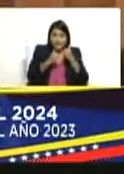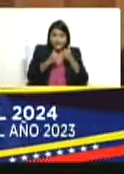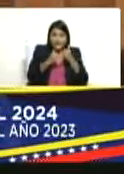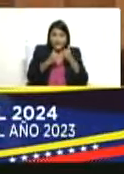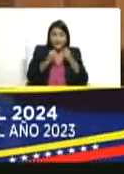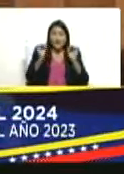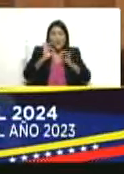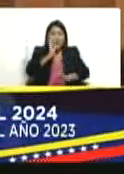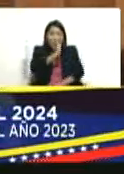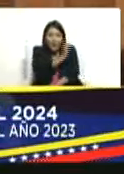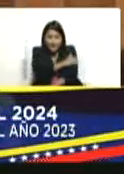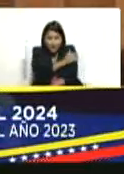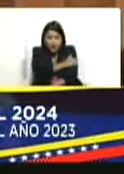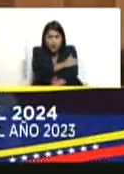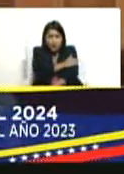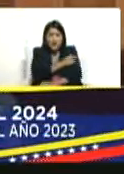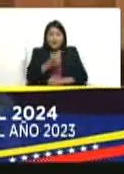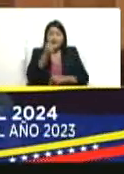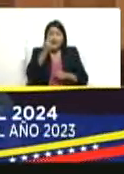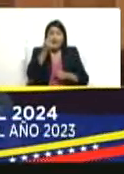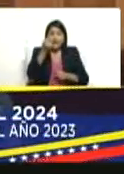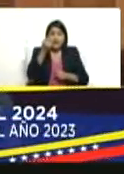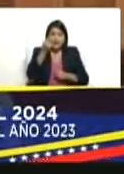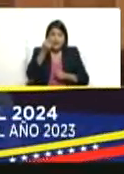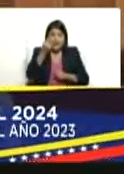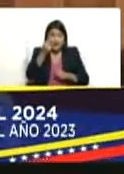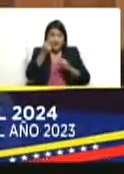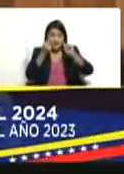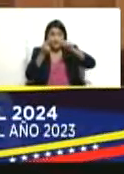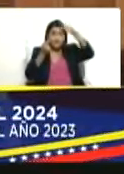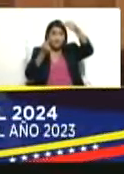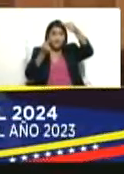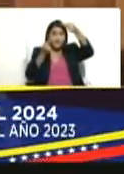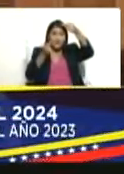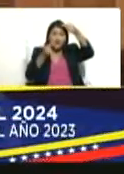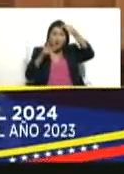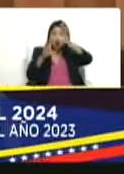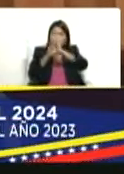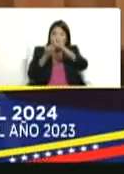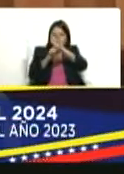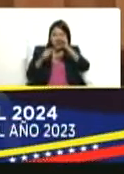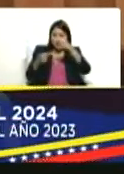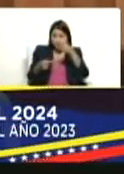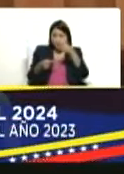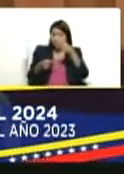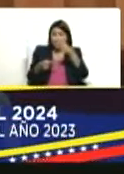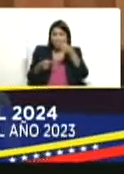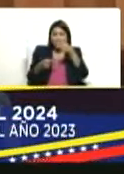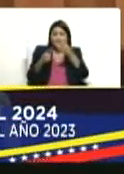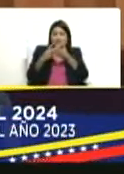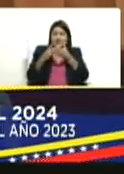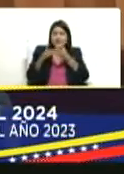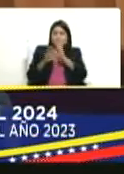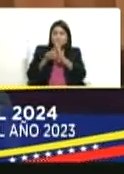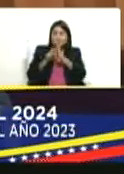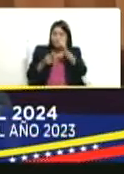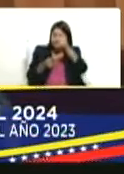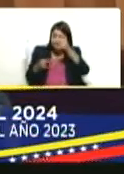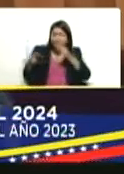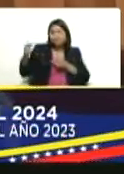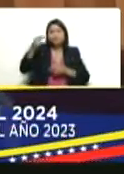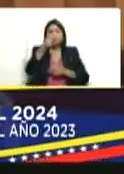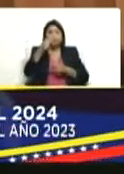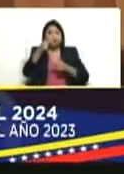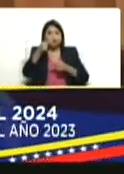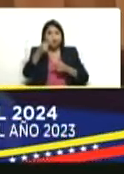ninguna oligarquía, nadie está por encima de la Constitución, ni de los poderes,